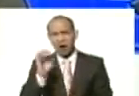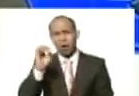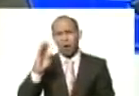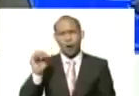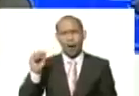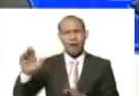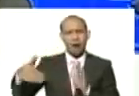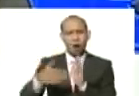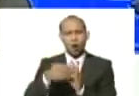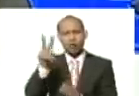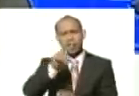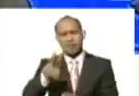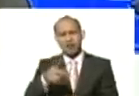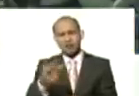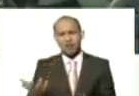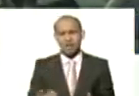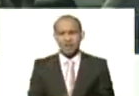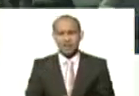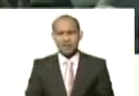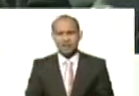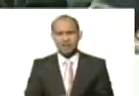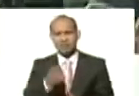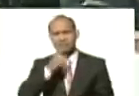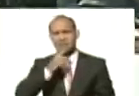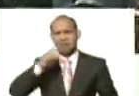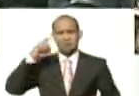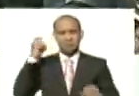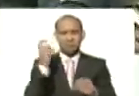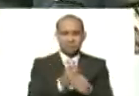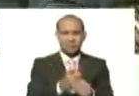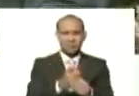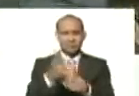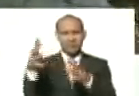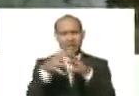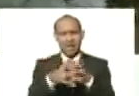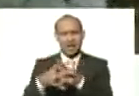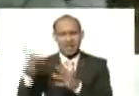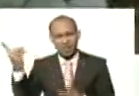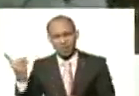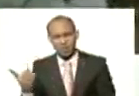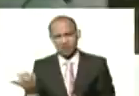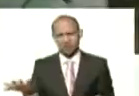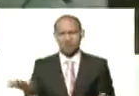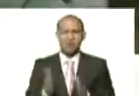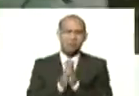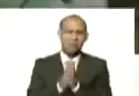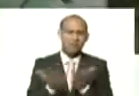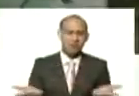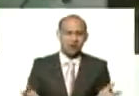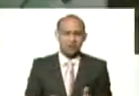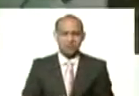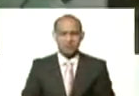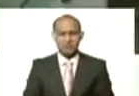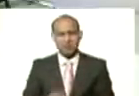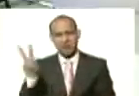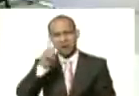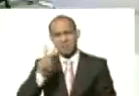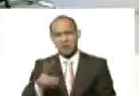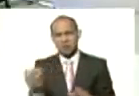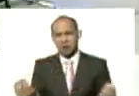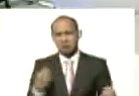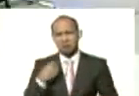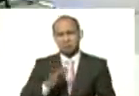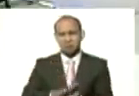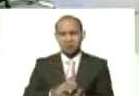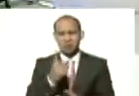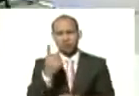a declarar a Venezuela enemigo y amenaza de los Estados Unidos? Pasó una